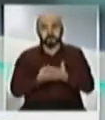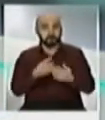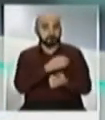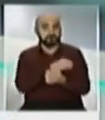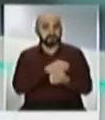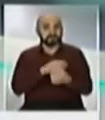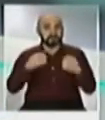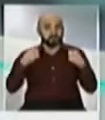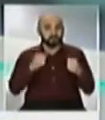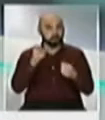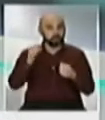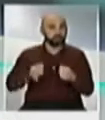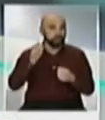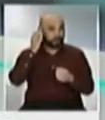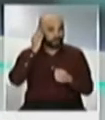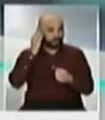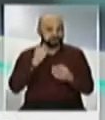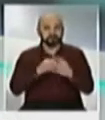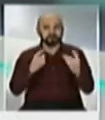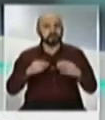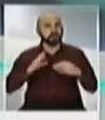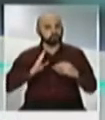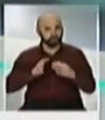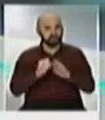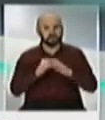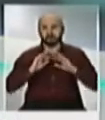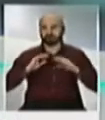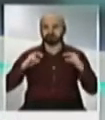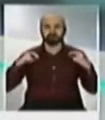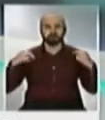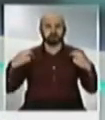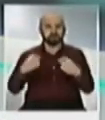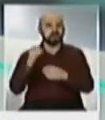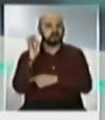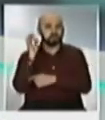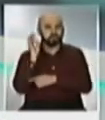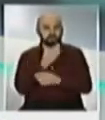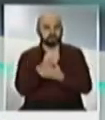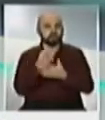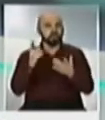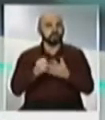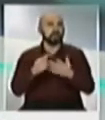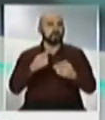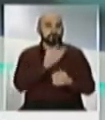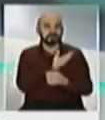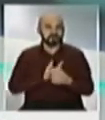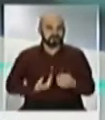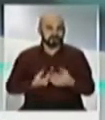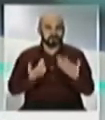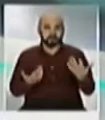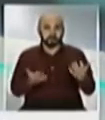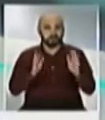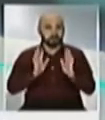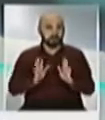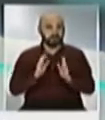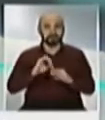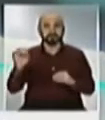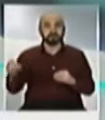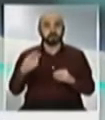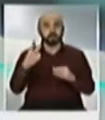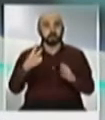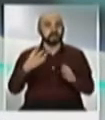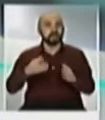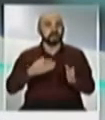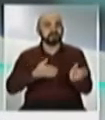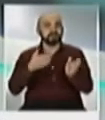del Deporte, Cecilia Pérez, sigue reunida con los presidentes de fútbol profesional, ya que esta semana se cumple el segundo plazo del retorno al fútbol.